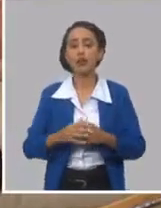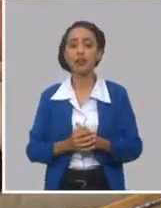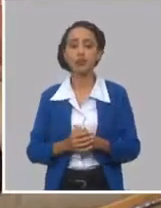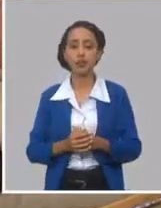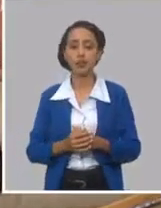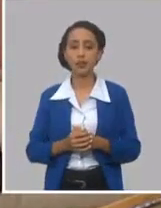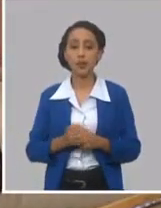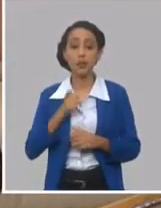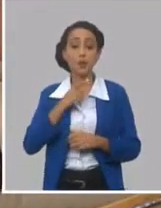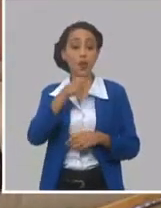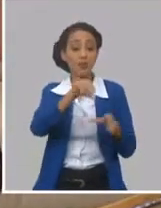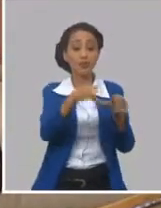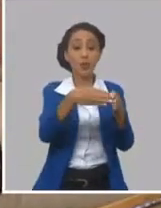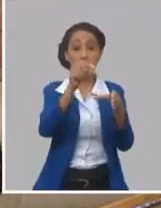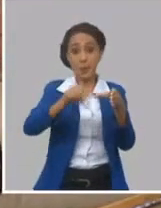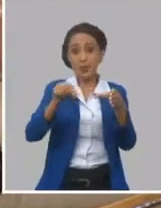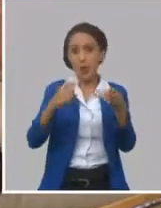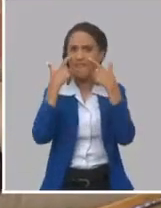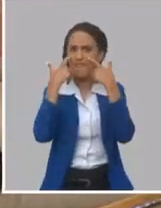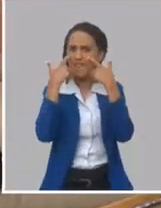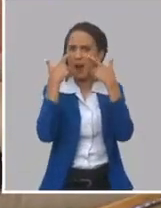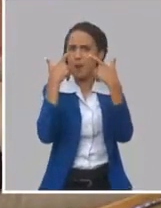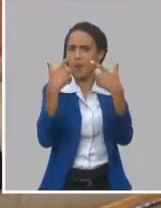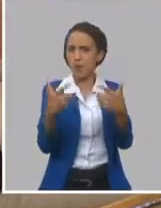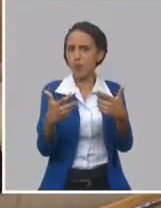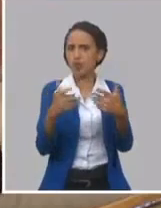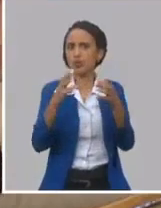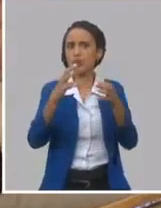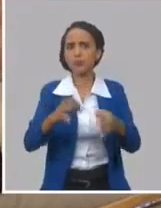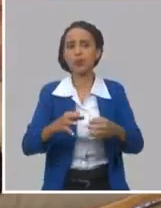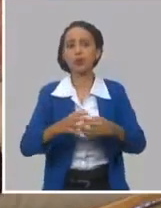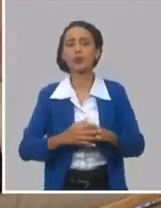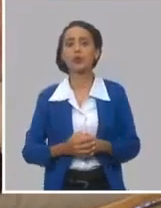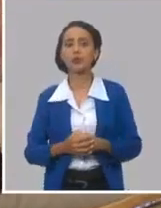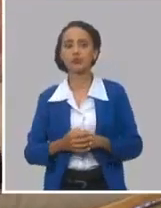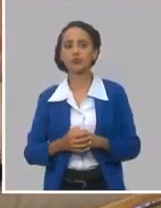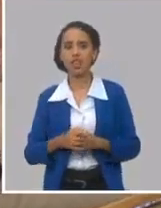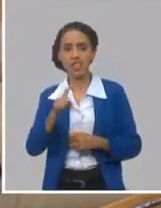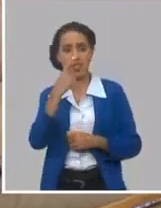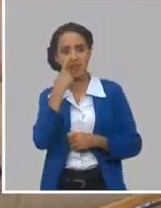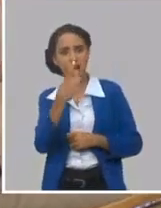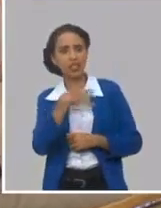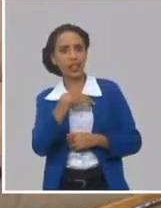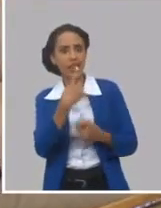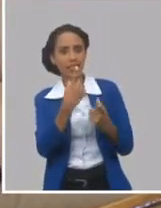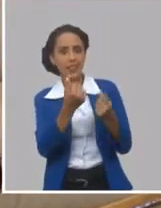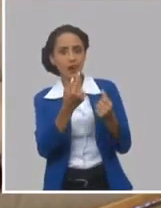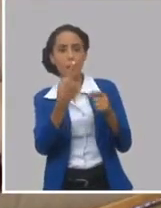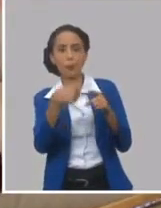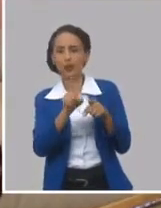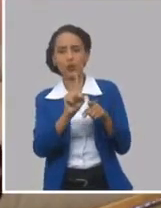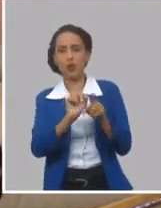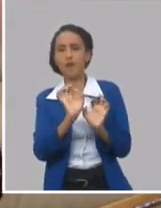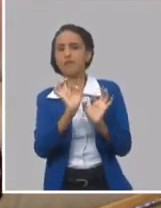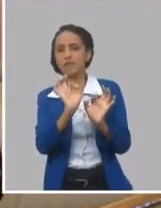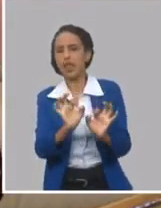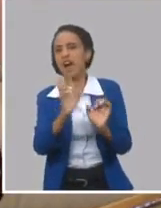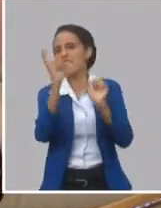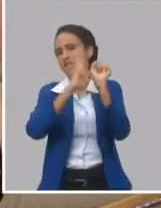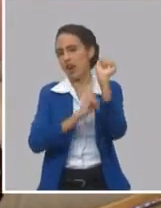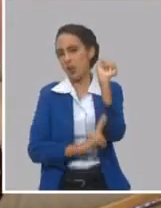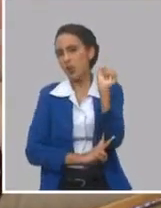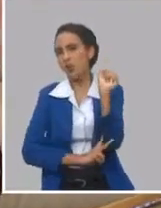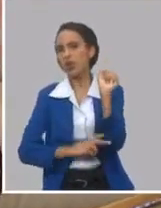bien asociado a la fama, a la notoriedad, a la cultura del aparentar, y no realmente un prestigio basado en tu